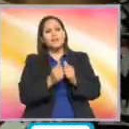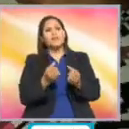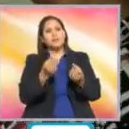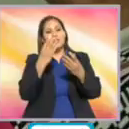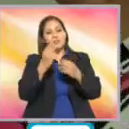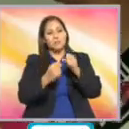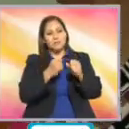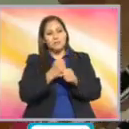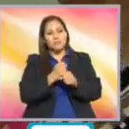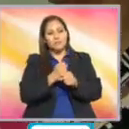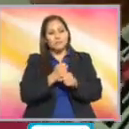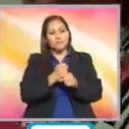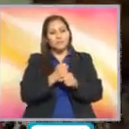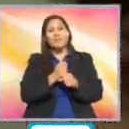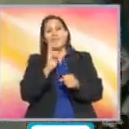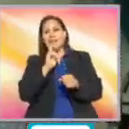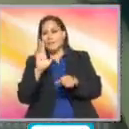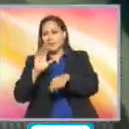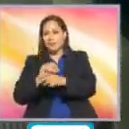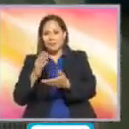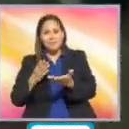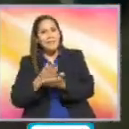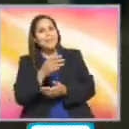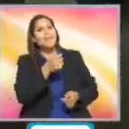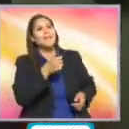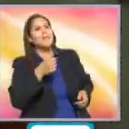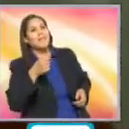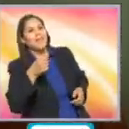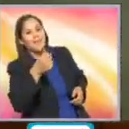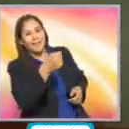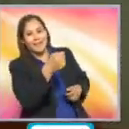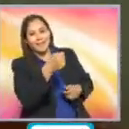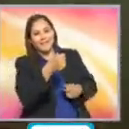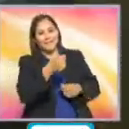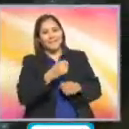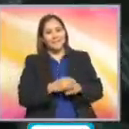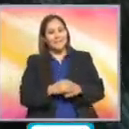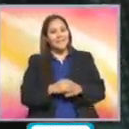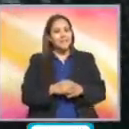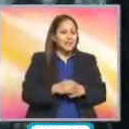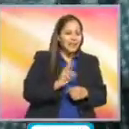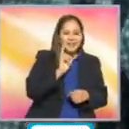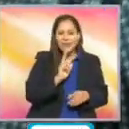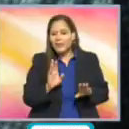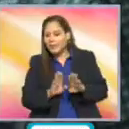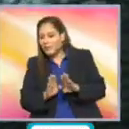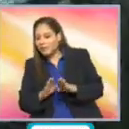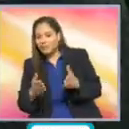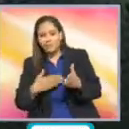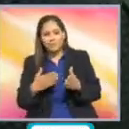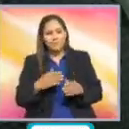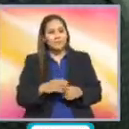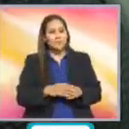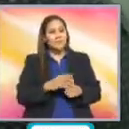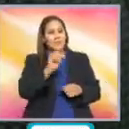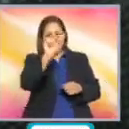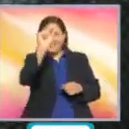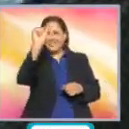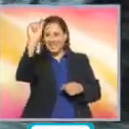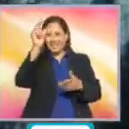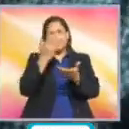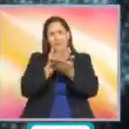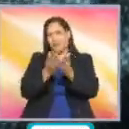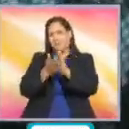fue? A ver, me voy a pasar con permiso. Ya vamos a ver cómo las prepara. A ver, mire, espérese, no